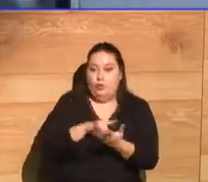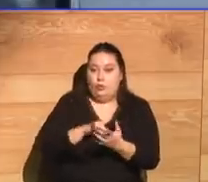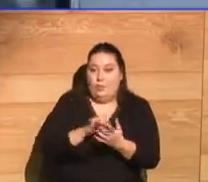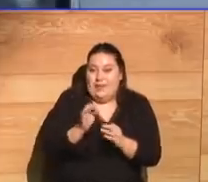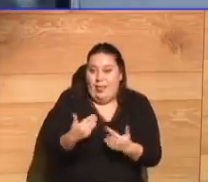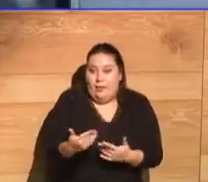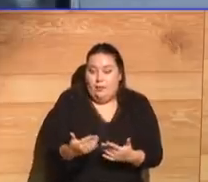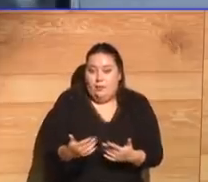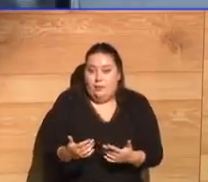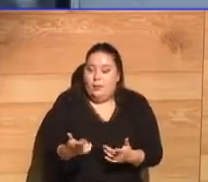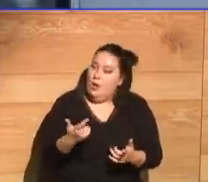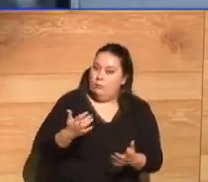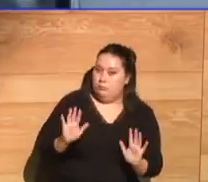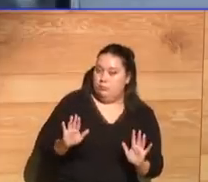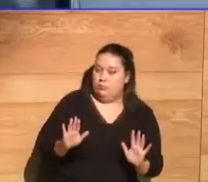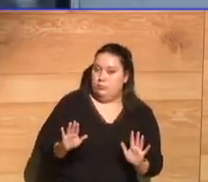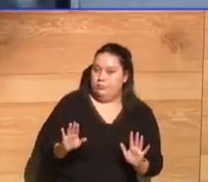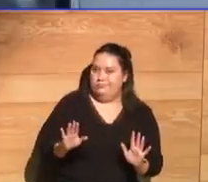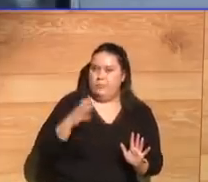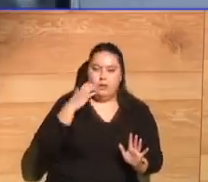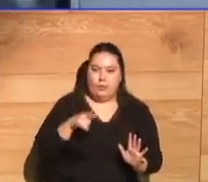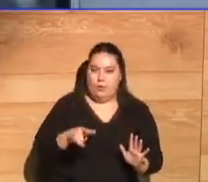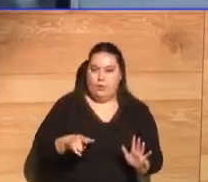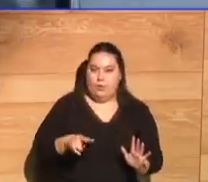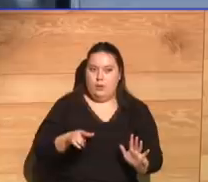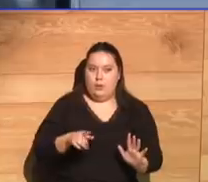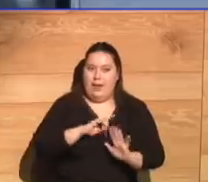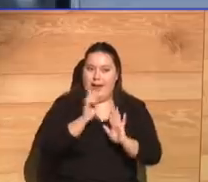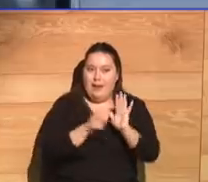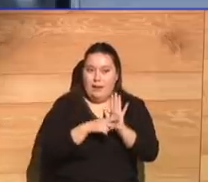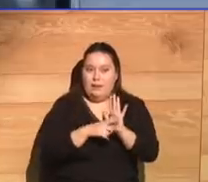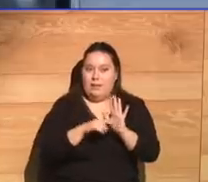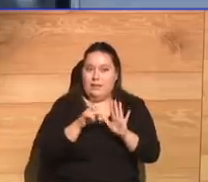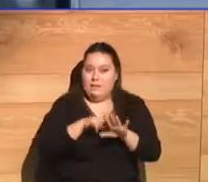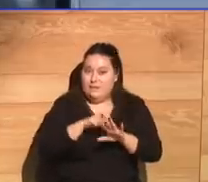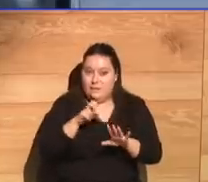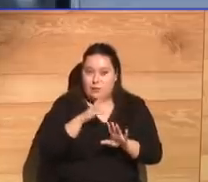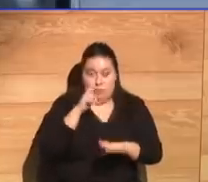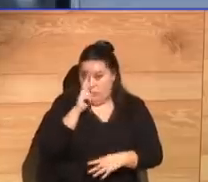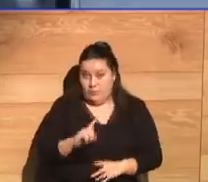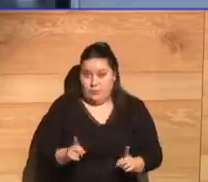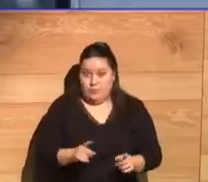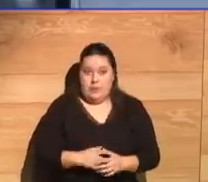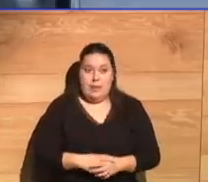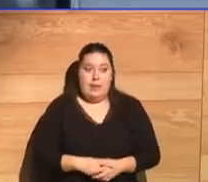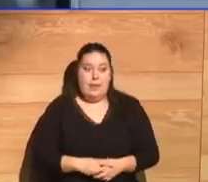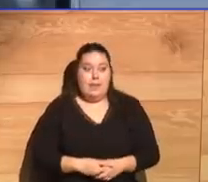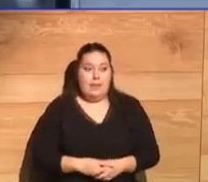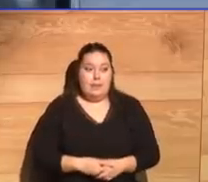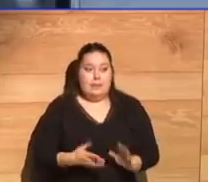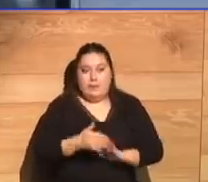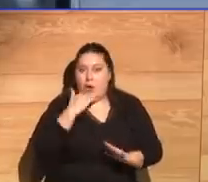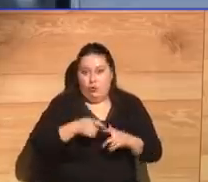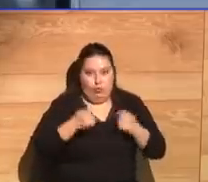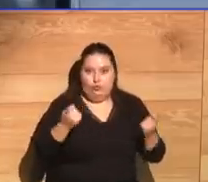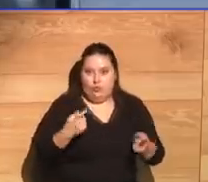pasado algo. Por mucho que compre todo, aquí no está respetando las propias leyes físicas que desarrollas en la propia película. Ha roto algo.